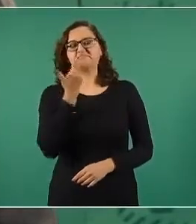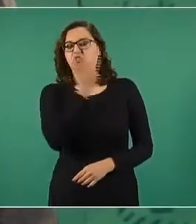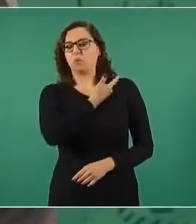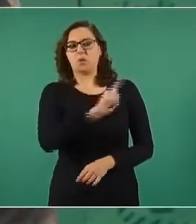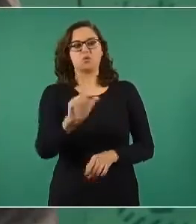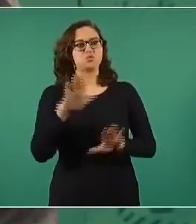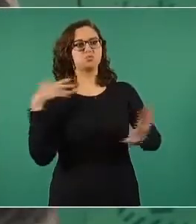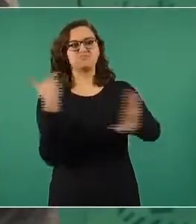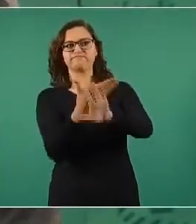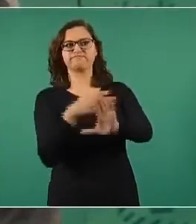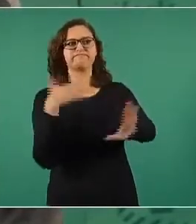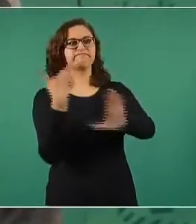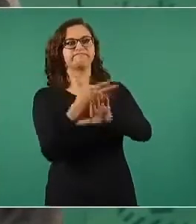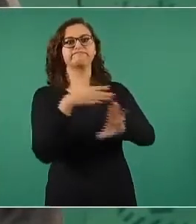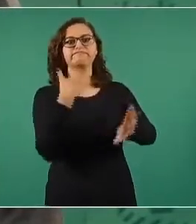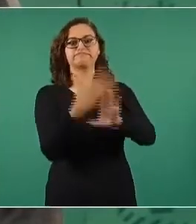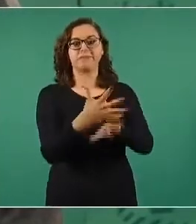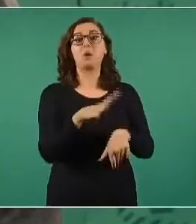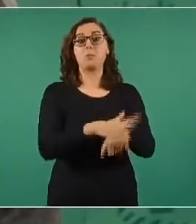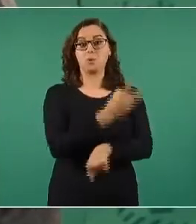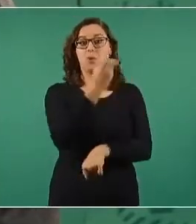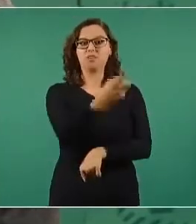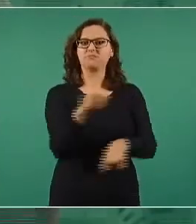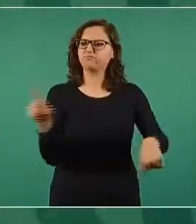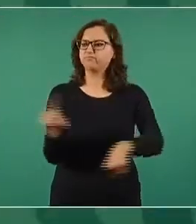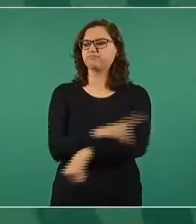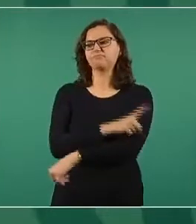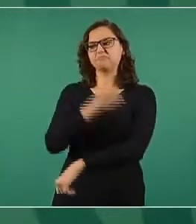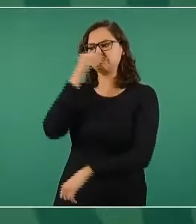y terminó en la cárcel.